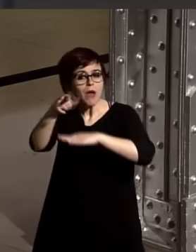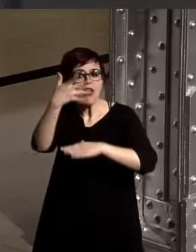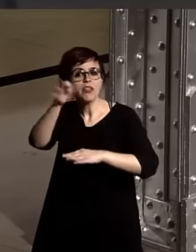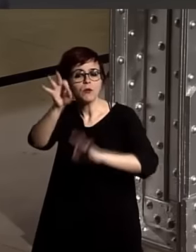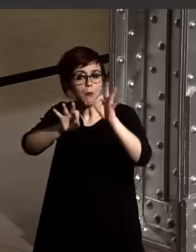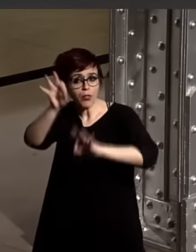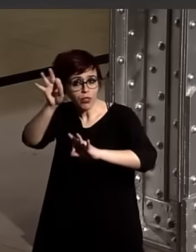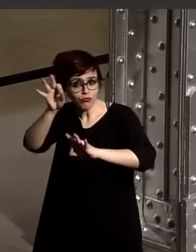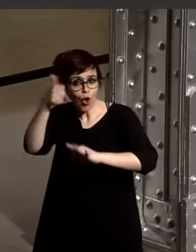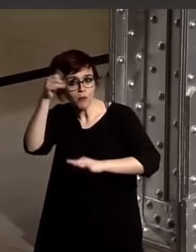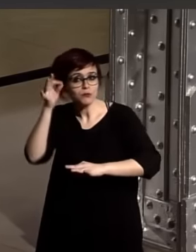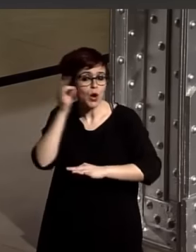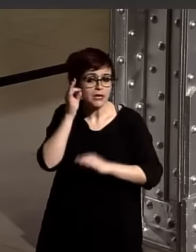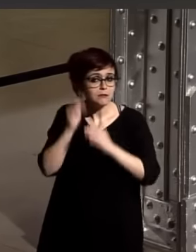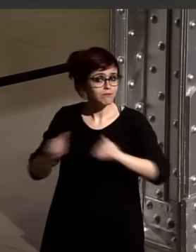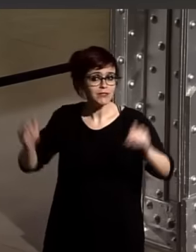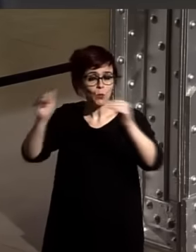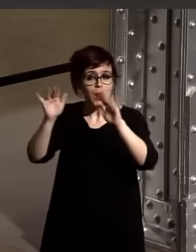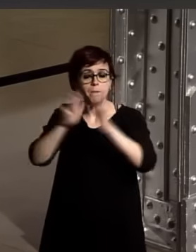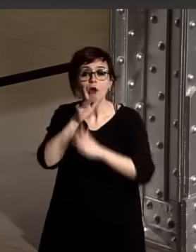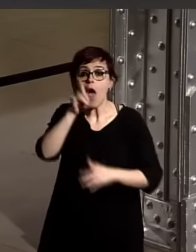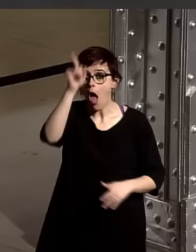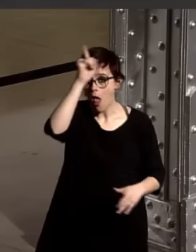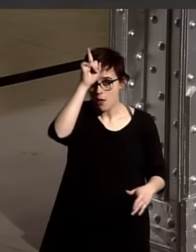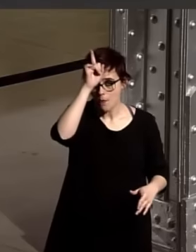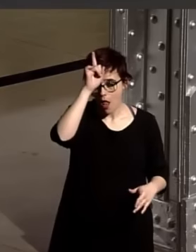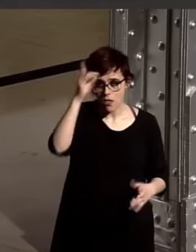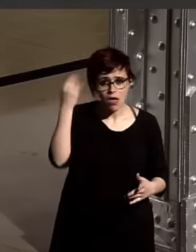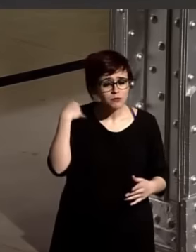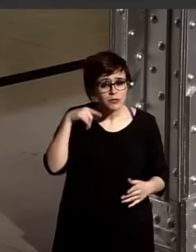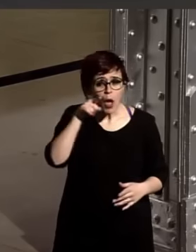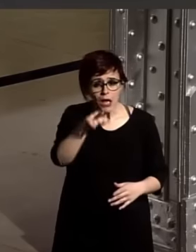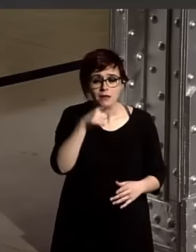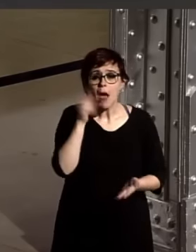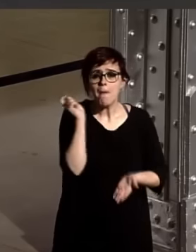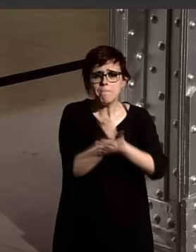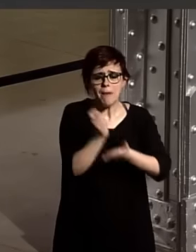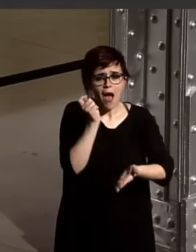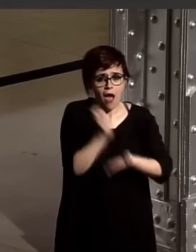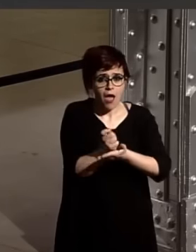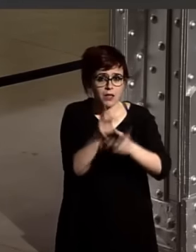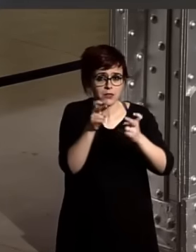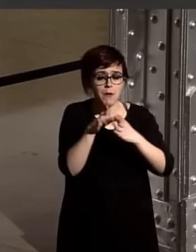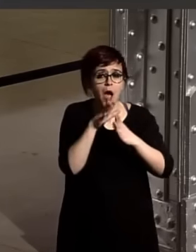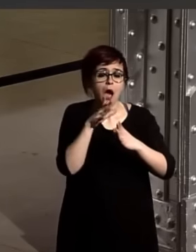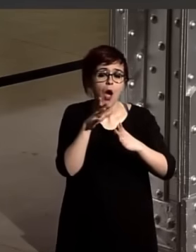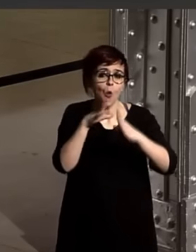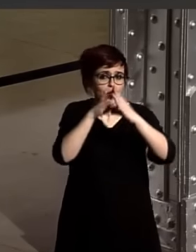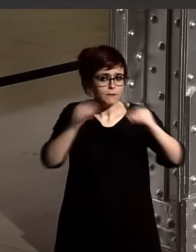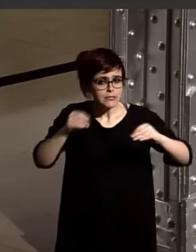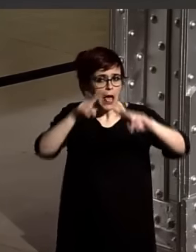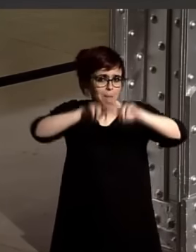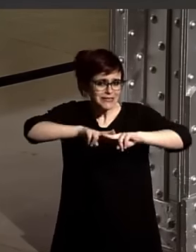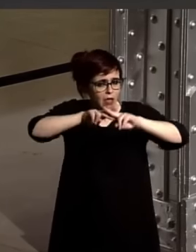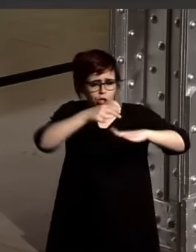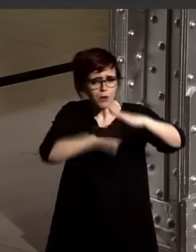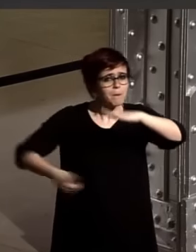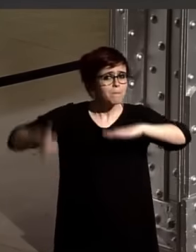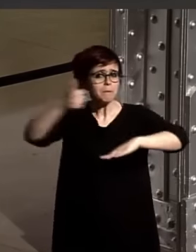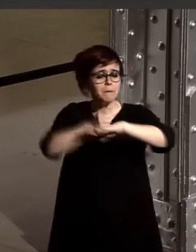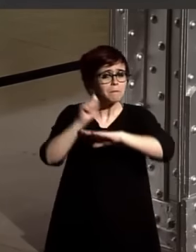de mujeres y un 50% de hombres Si te vas a Alemania que es uno de los países que mejor paga eh los puestos más altos en la investigación